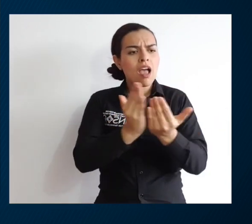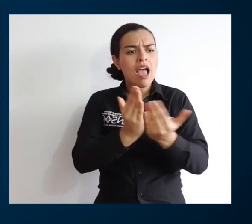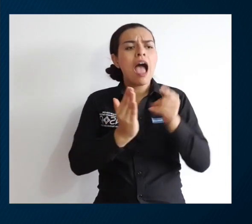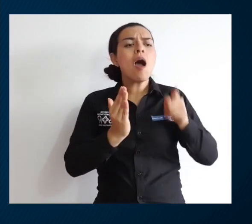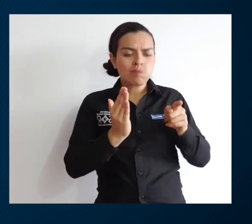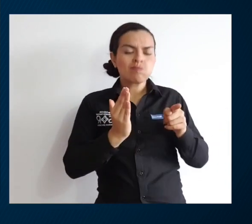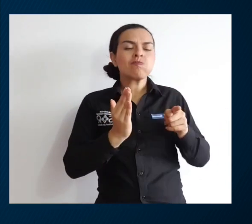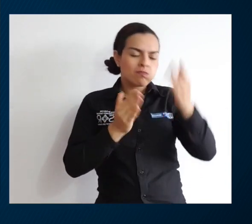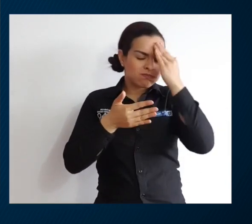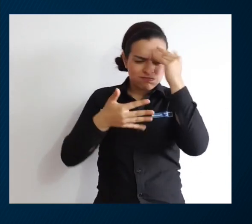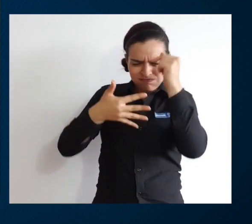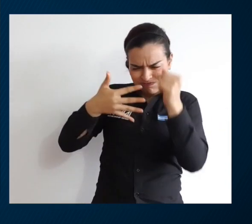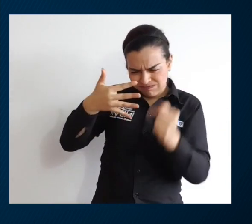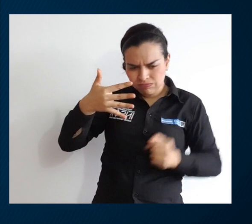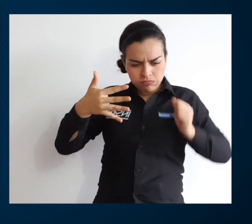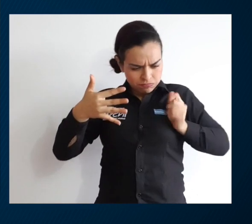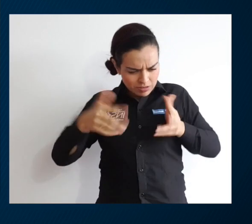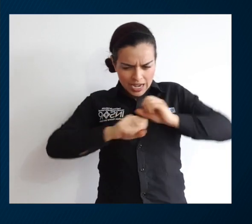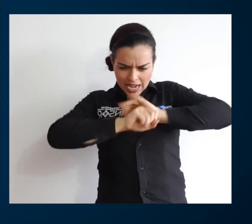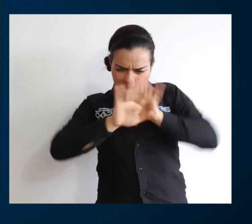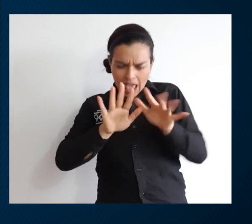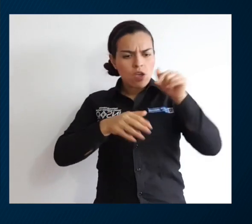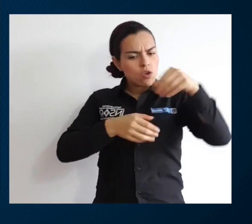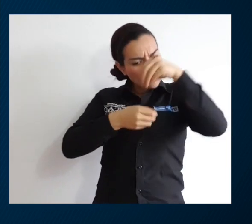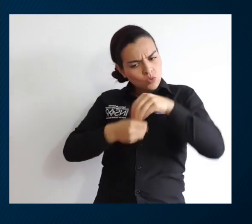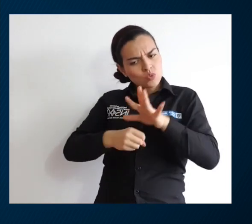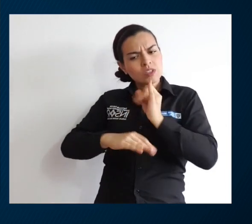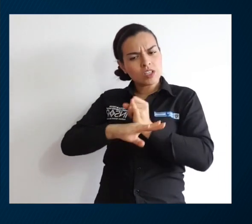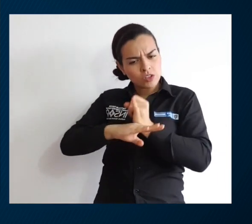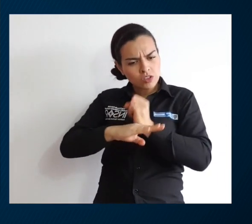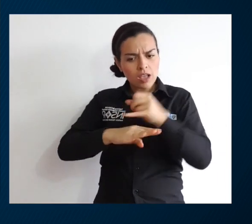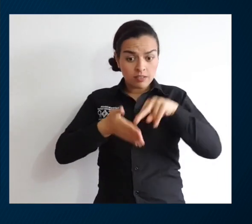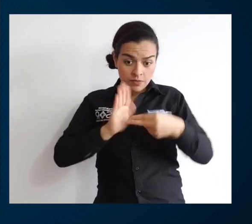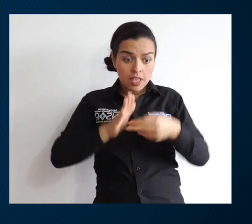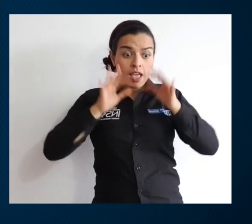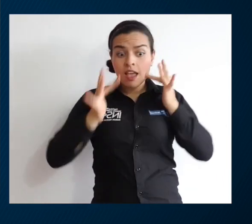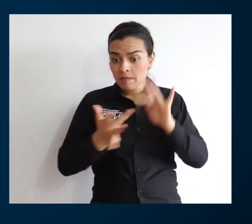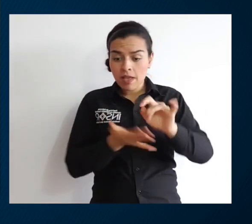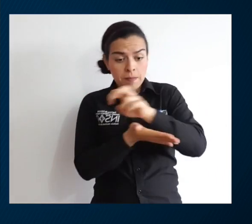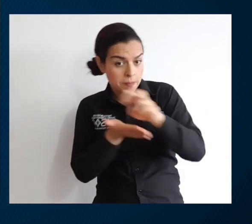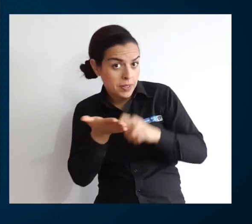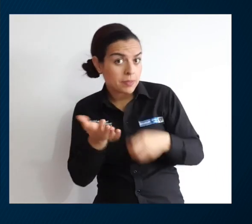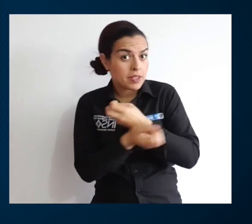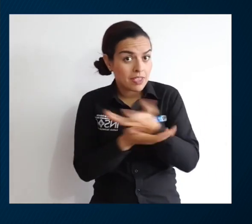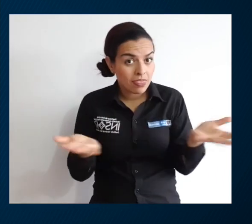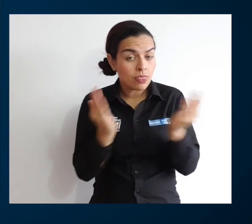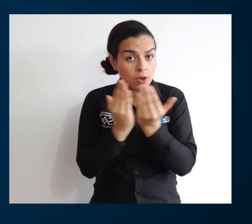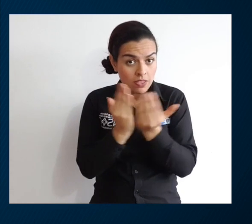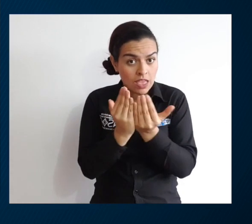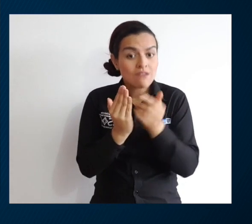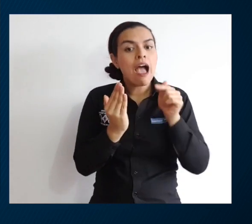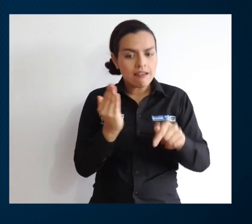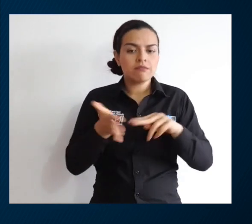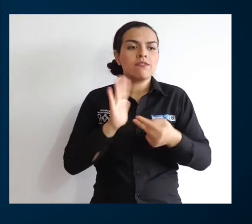los que no, el colegio del Fondo de Servicios Educativos, con una justificación muy clara y una decisión del Consejo Directivo